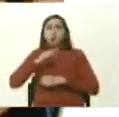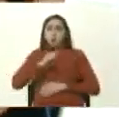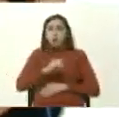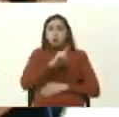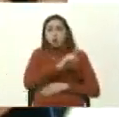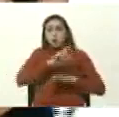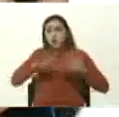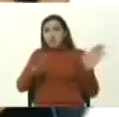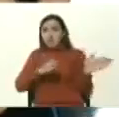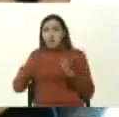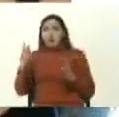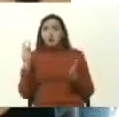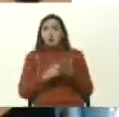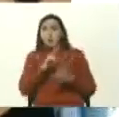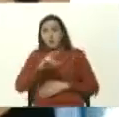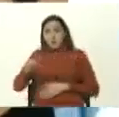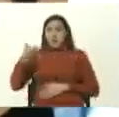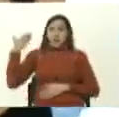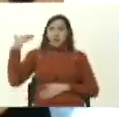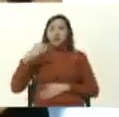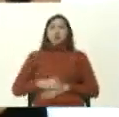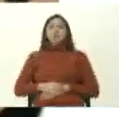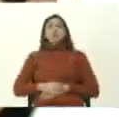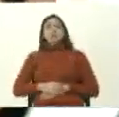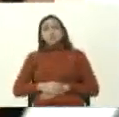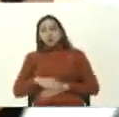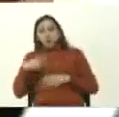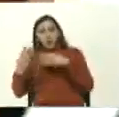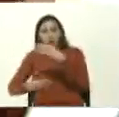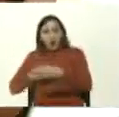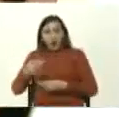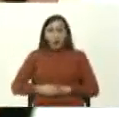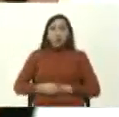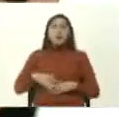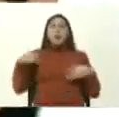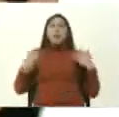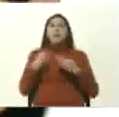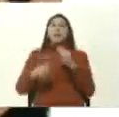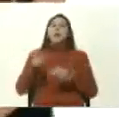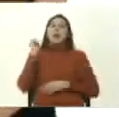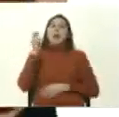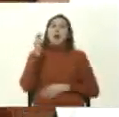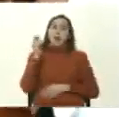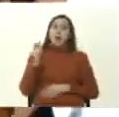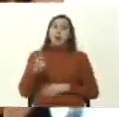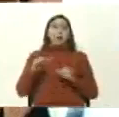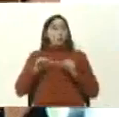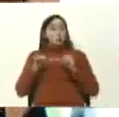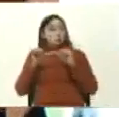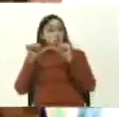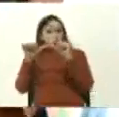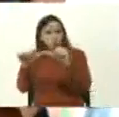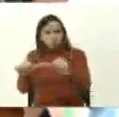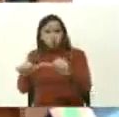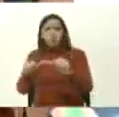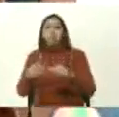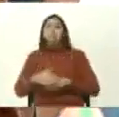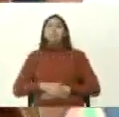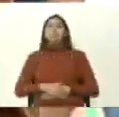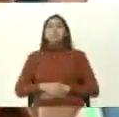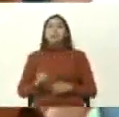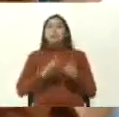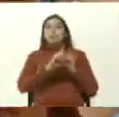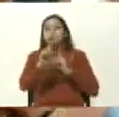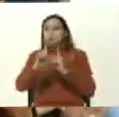16 de marzo del 2020 para mantener todas las actividades activas, las actividades sin desmayar y manteniendo la